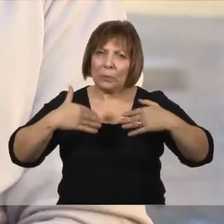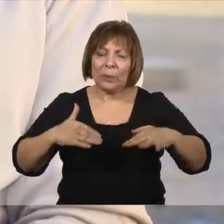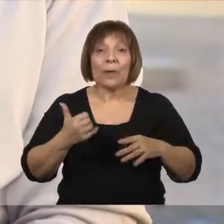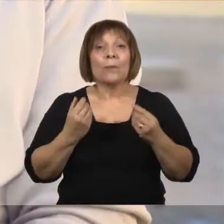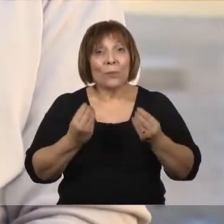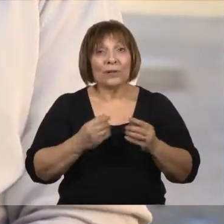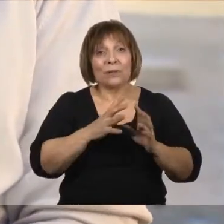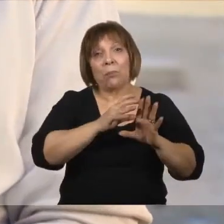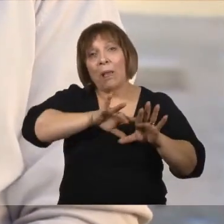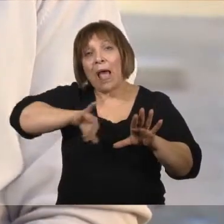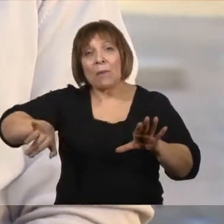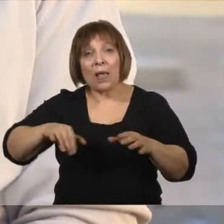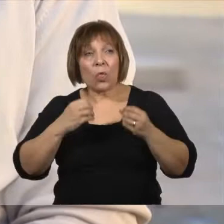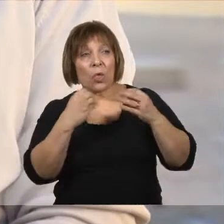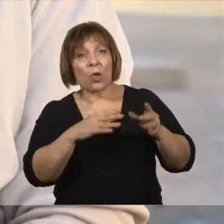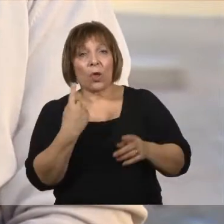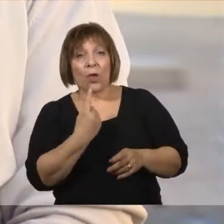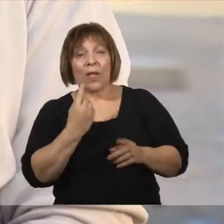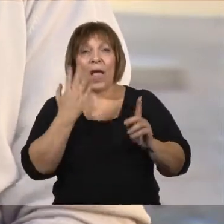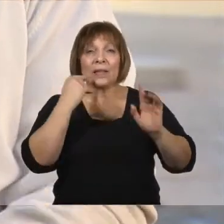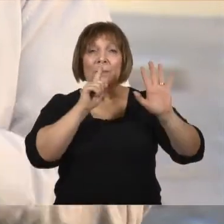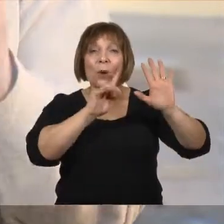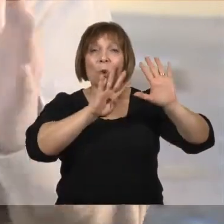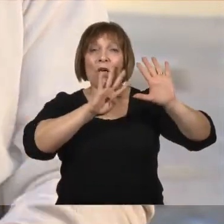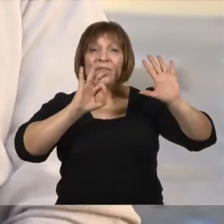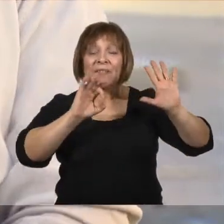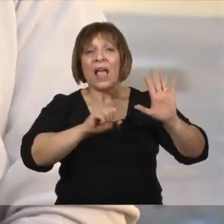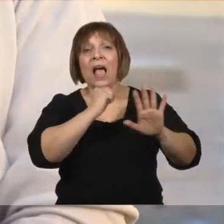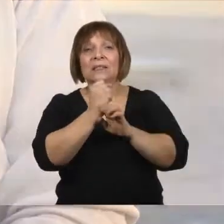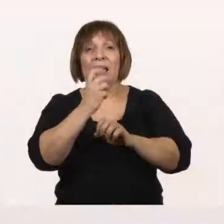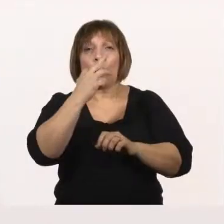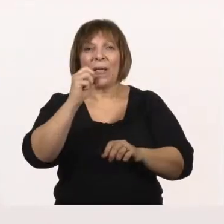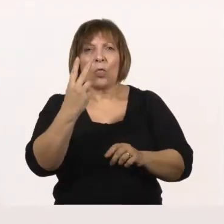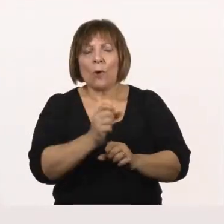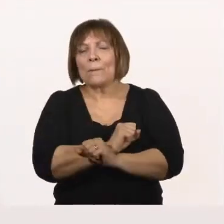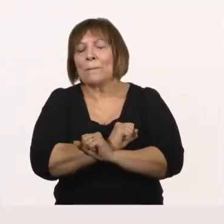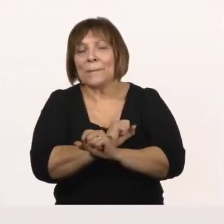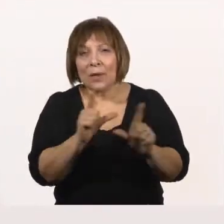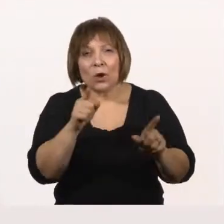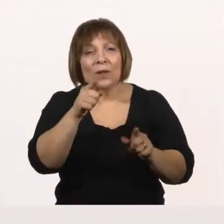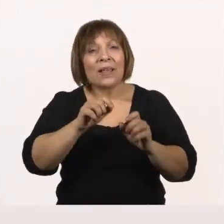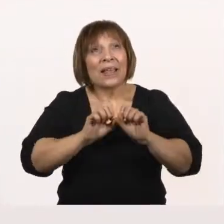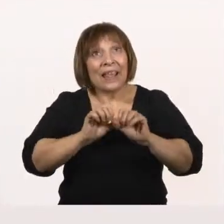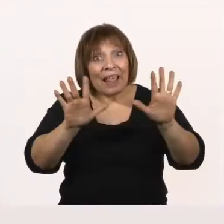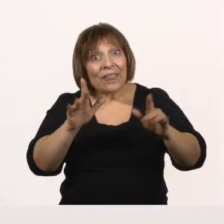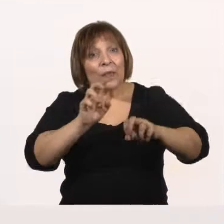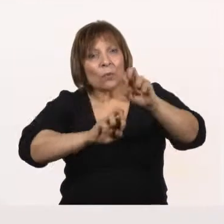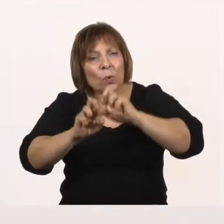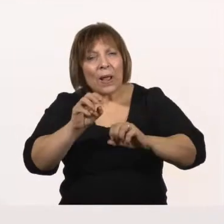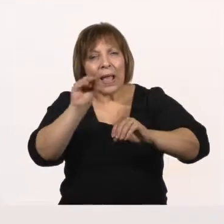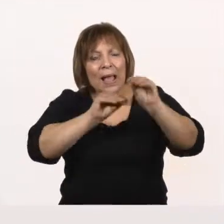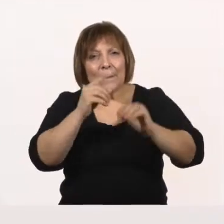es el resultado de la exclusión que el país vivió en los años 90 y que se consolidó en el año 2002. El programa Jóvenes en Red en su primer año